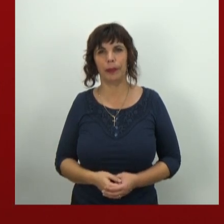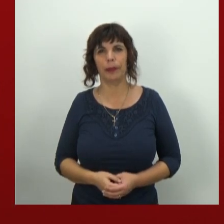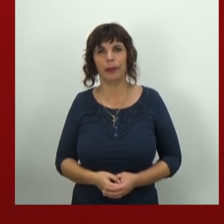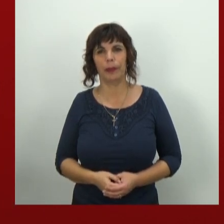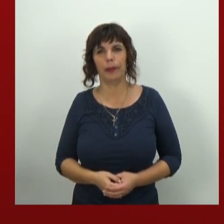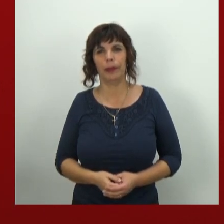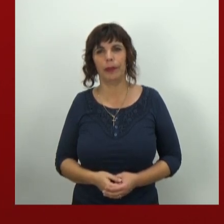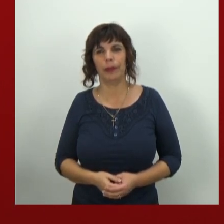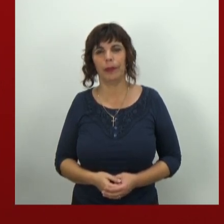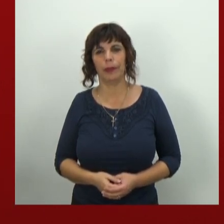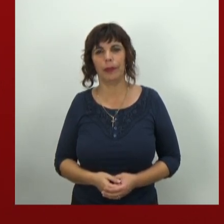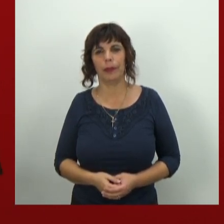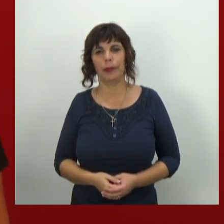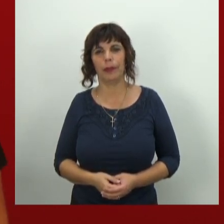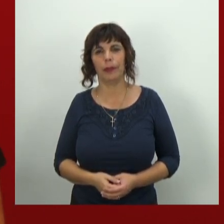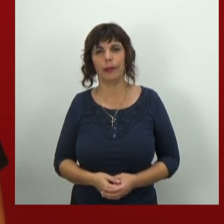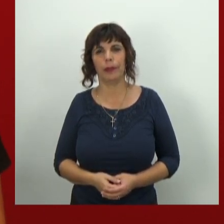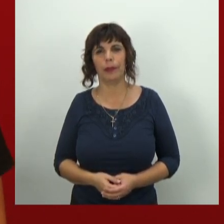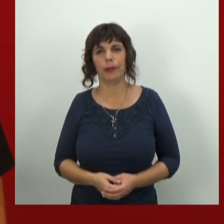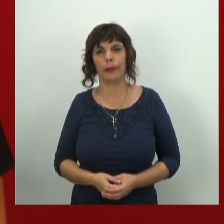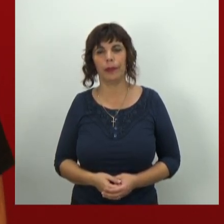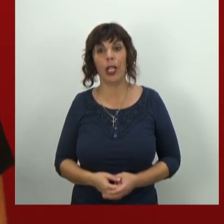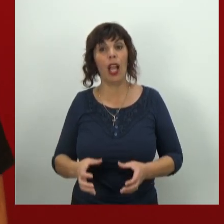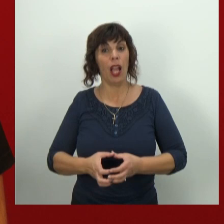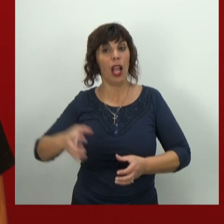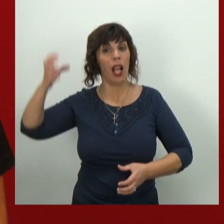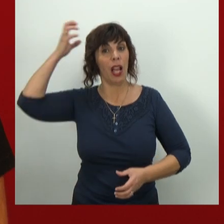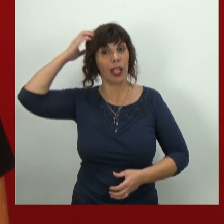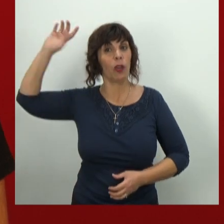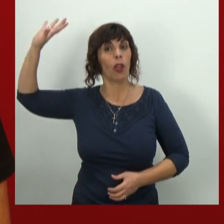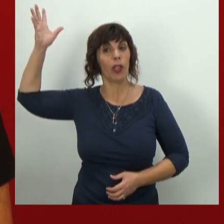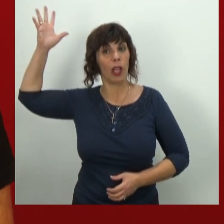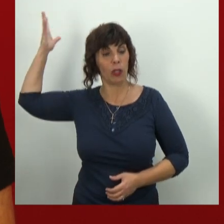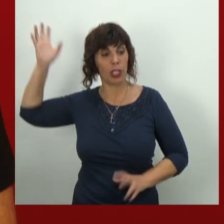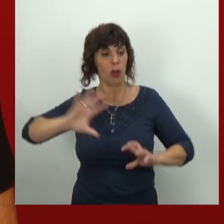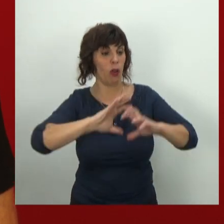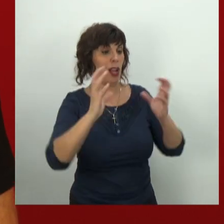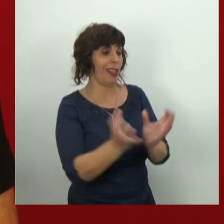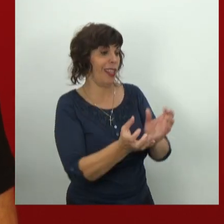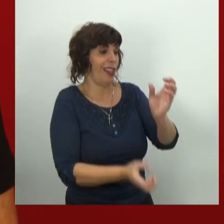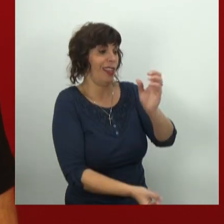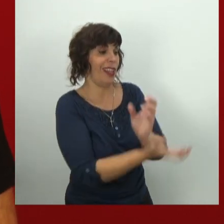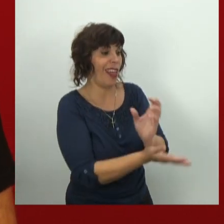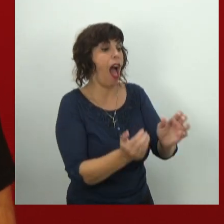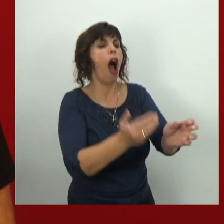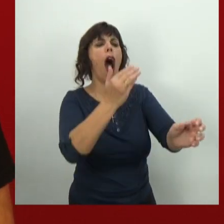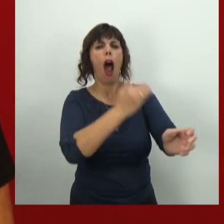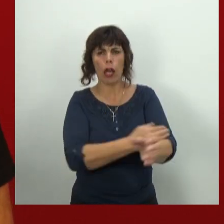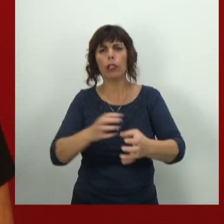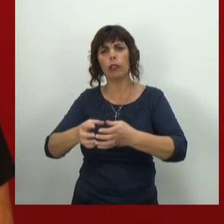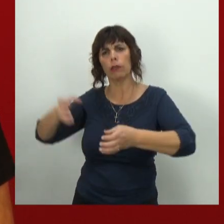Algo que existía antes que todo lo visible e invisible.